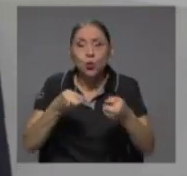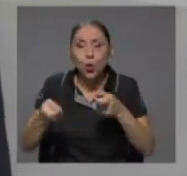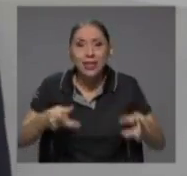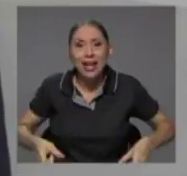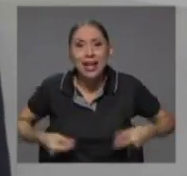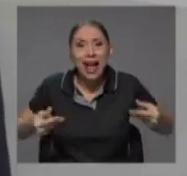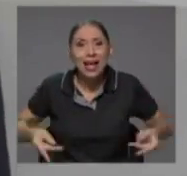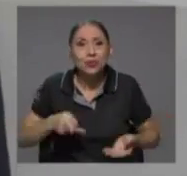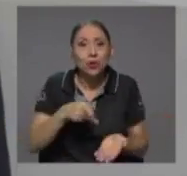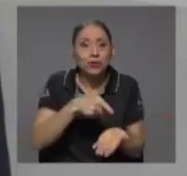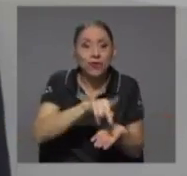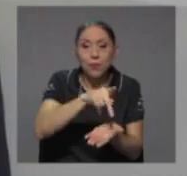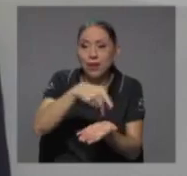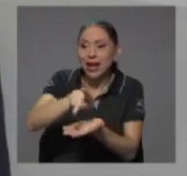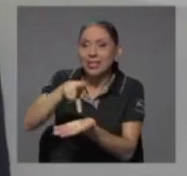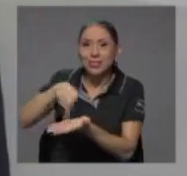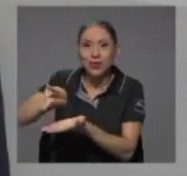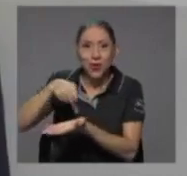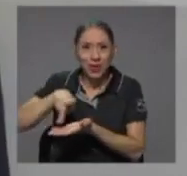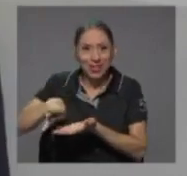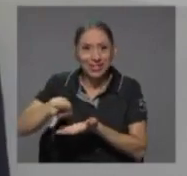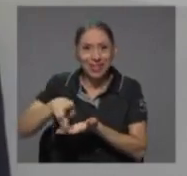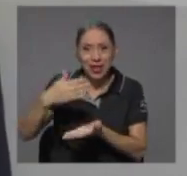en remuneraciones, producto de lo que fue la